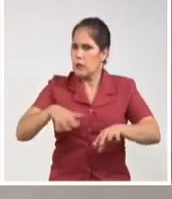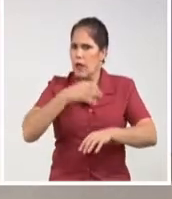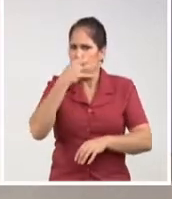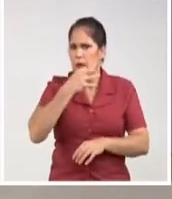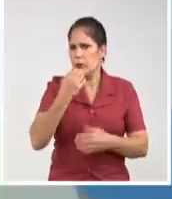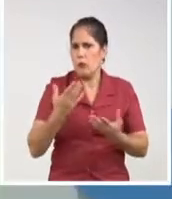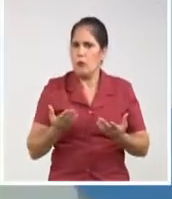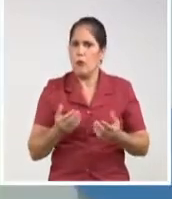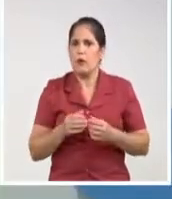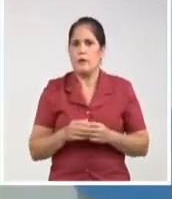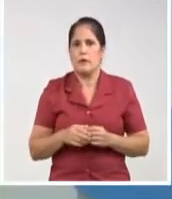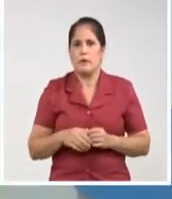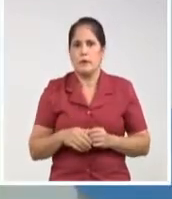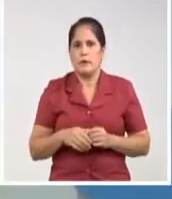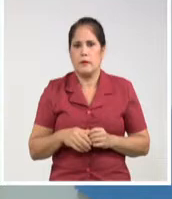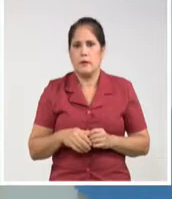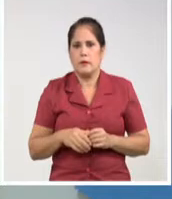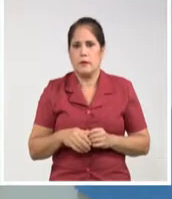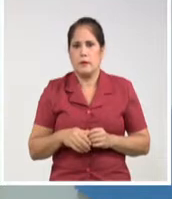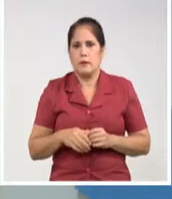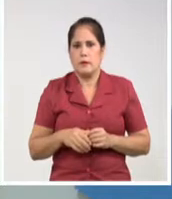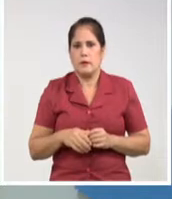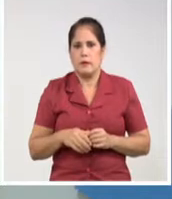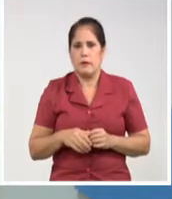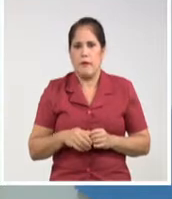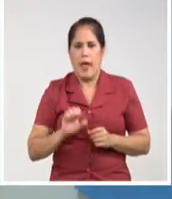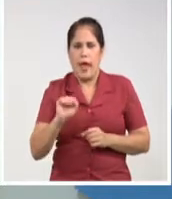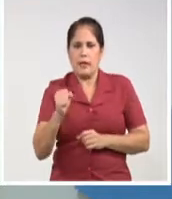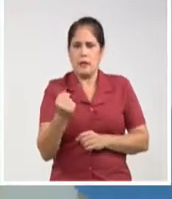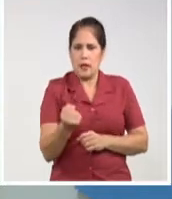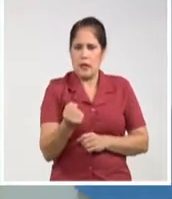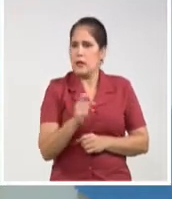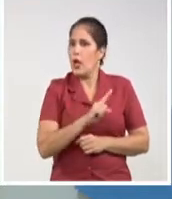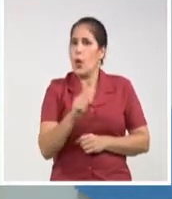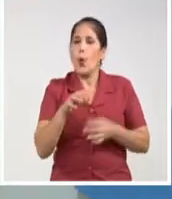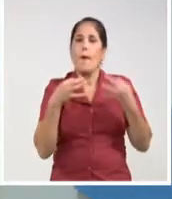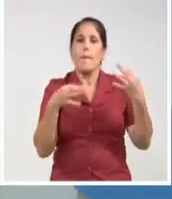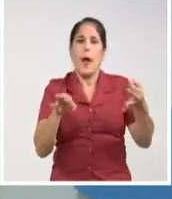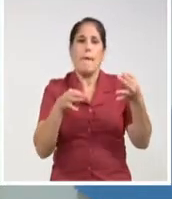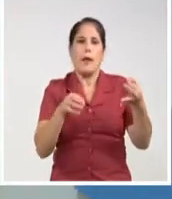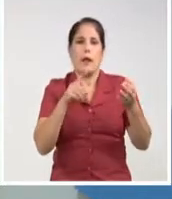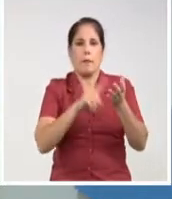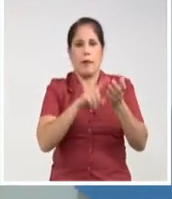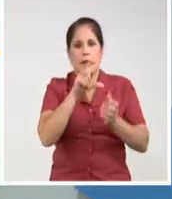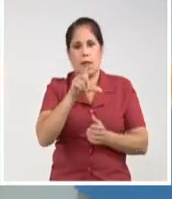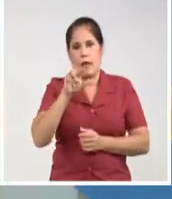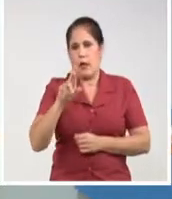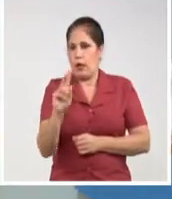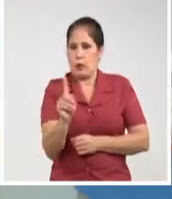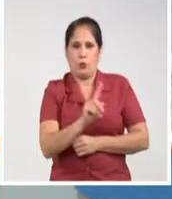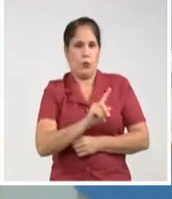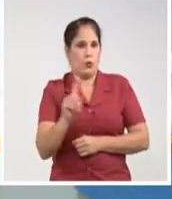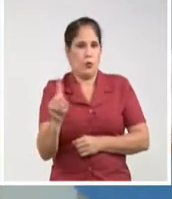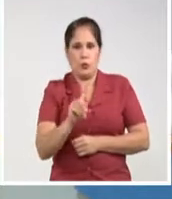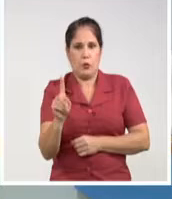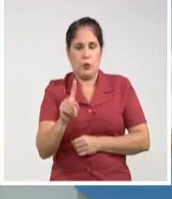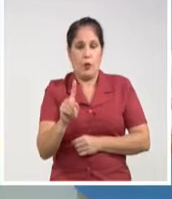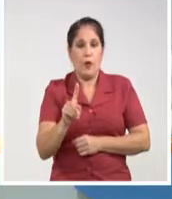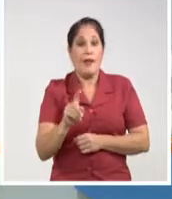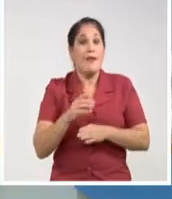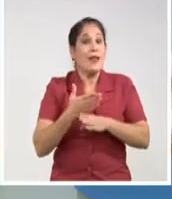tiene? La exigencia no es el papel de PCR, sino lo que traduce tener